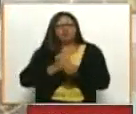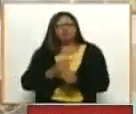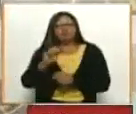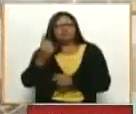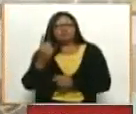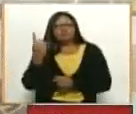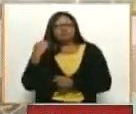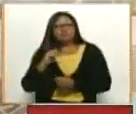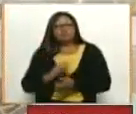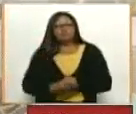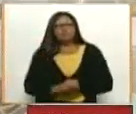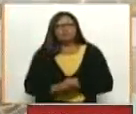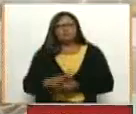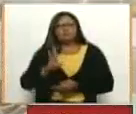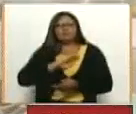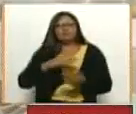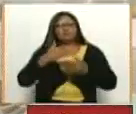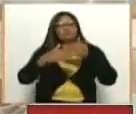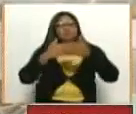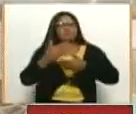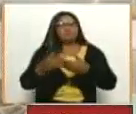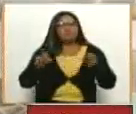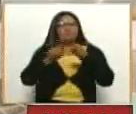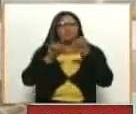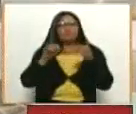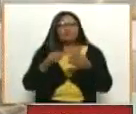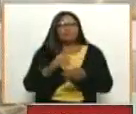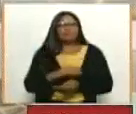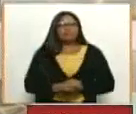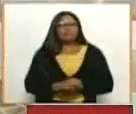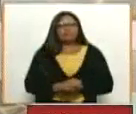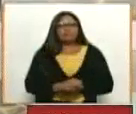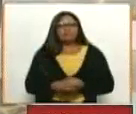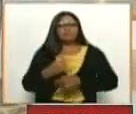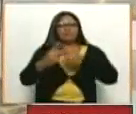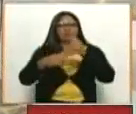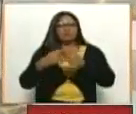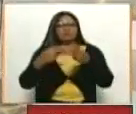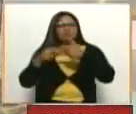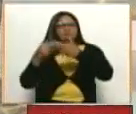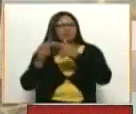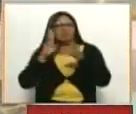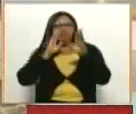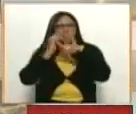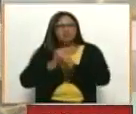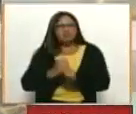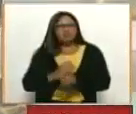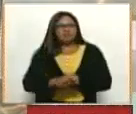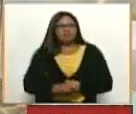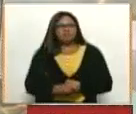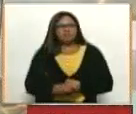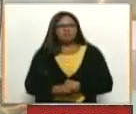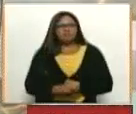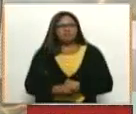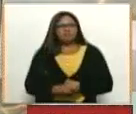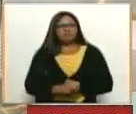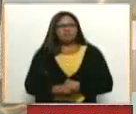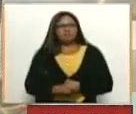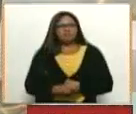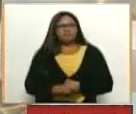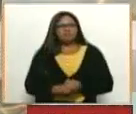tengamos pequeños avances de lo que hagamos, un proceso de construcción de confianza. Primero avanzamos un poquito por acá,